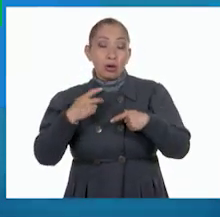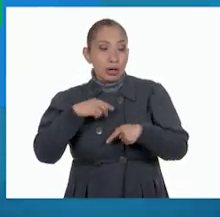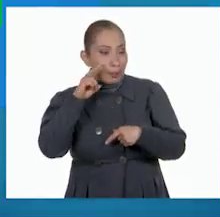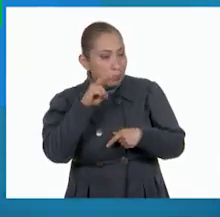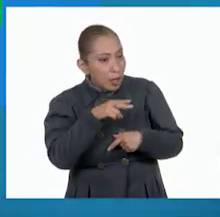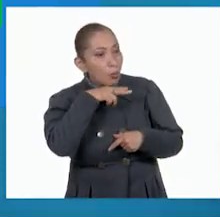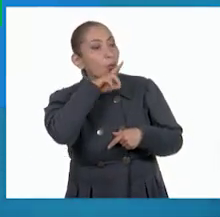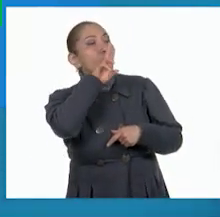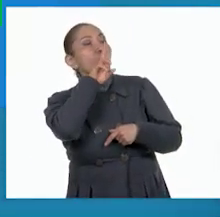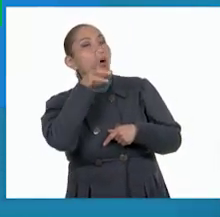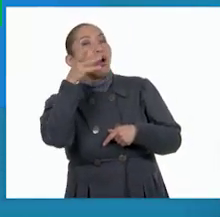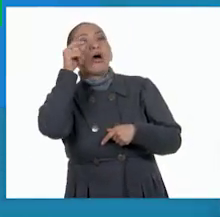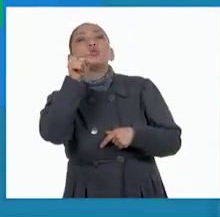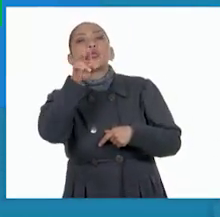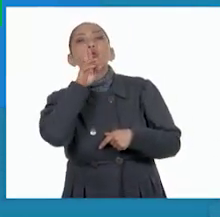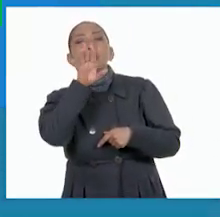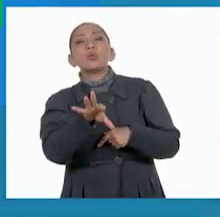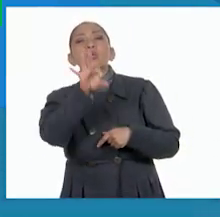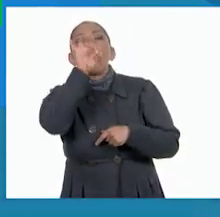sea la respuesta correcta?